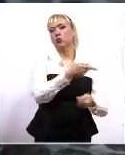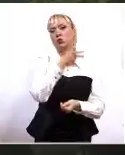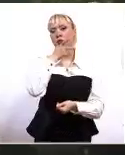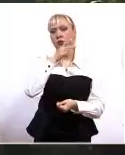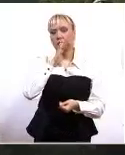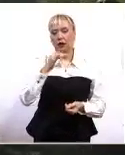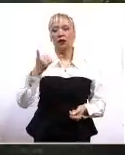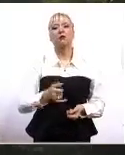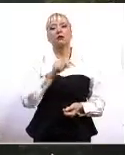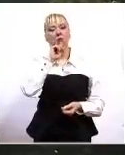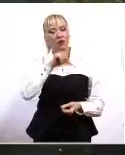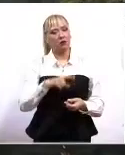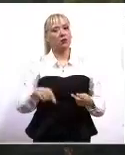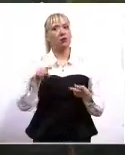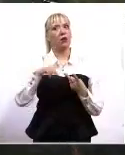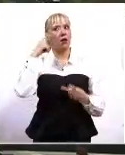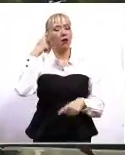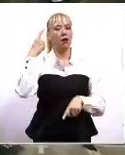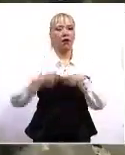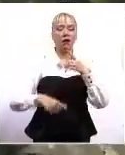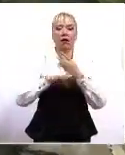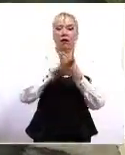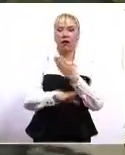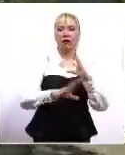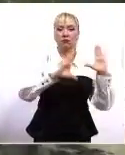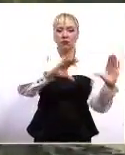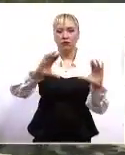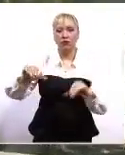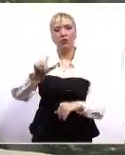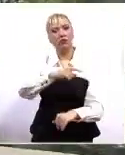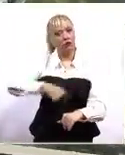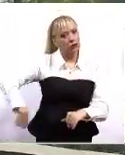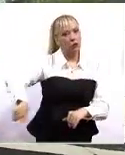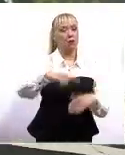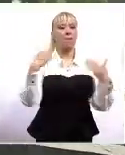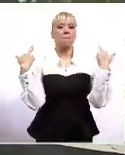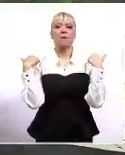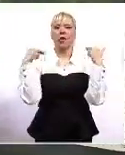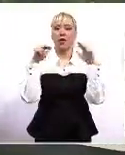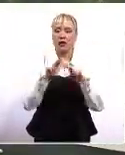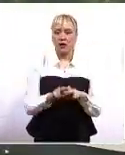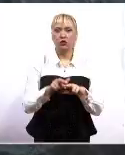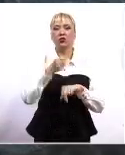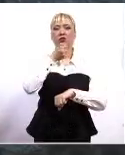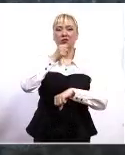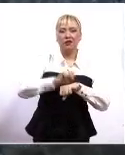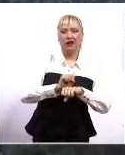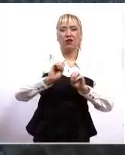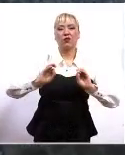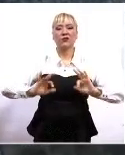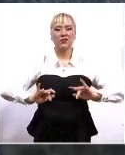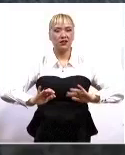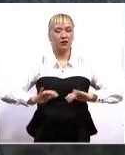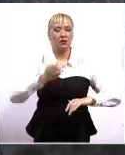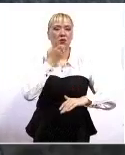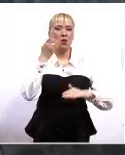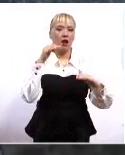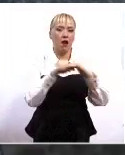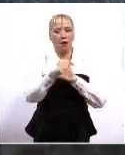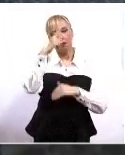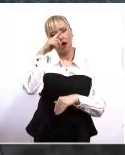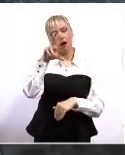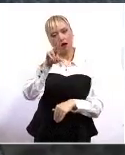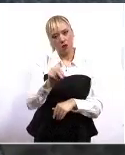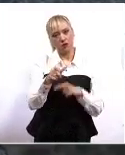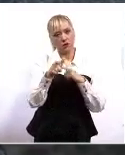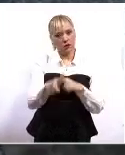deberán implementar acciones de prevención, capacitación y sensibilización dirigidos a la comunidad educativa con el fin de evitar la violencia